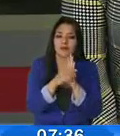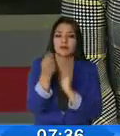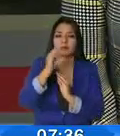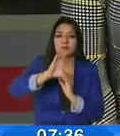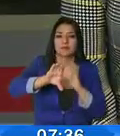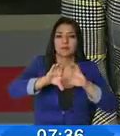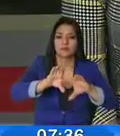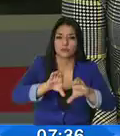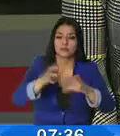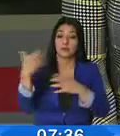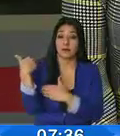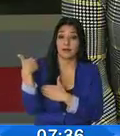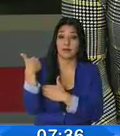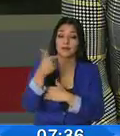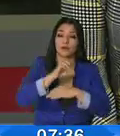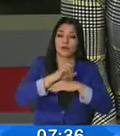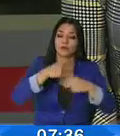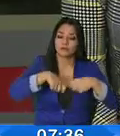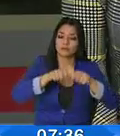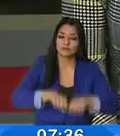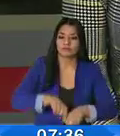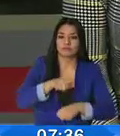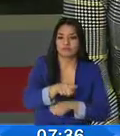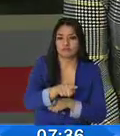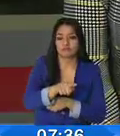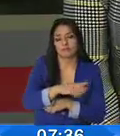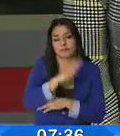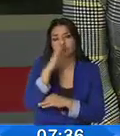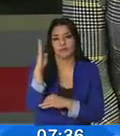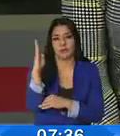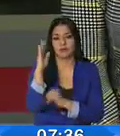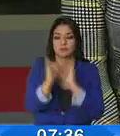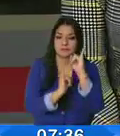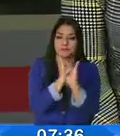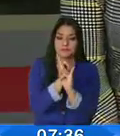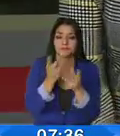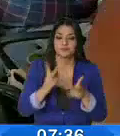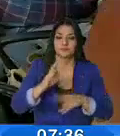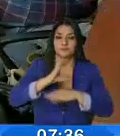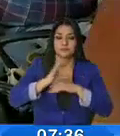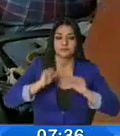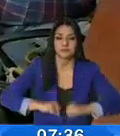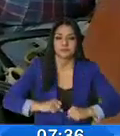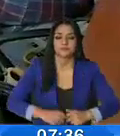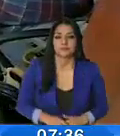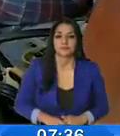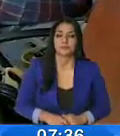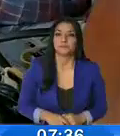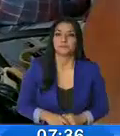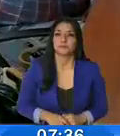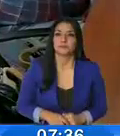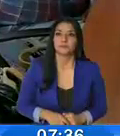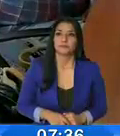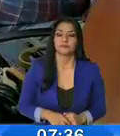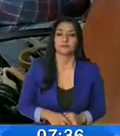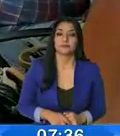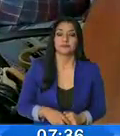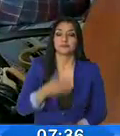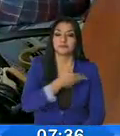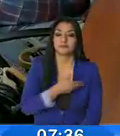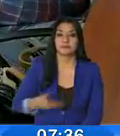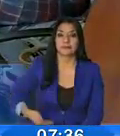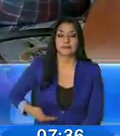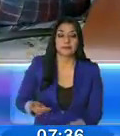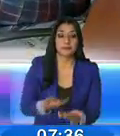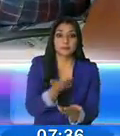inversiones, el país podrá firmar tratados de arbitraje tanto nacionales como internacionales. El alcance al veto presidencial